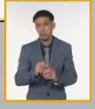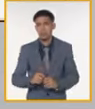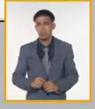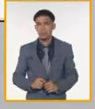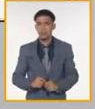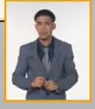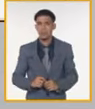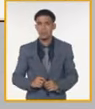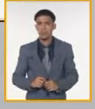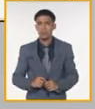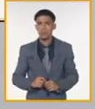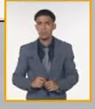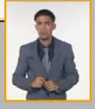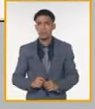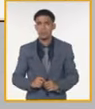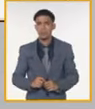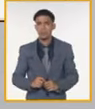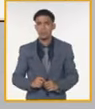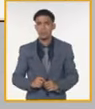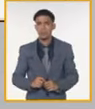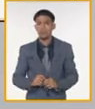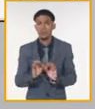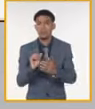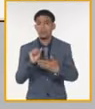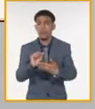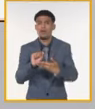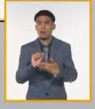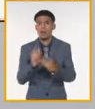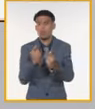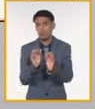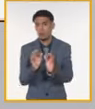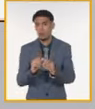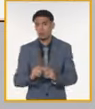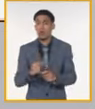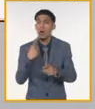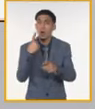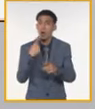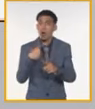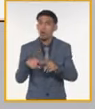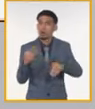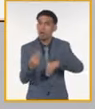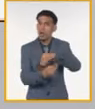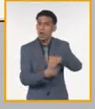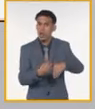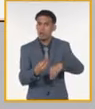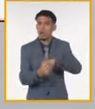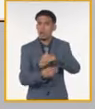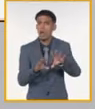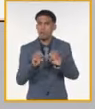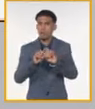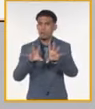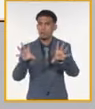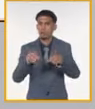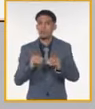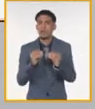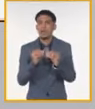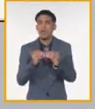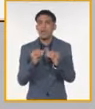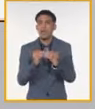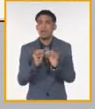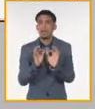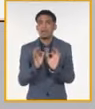serv servicio de contador no de contable exactamente otra de las adecuaciones que había anunciado están vinculadas precisamente